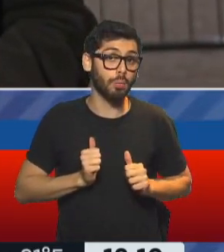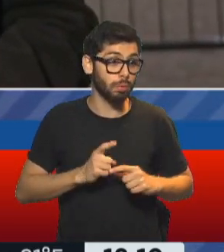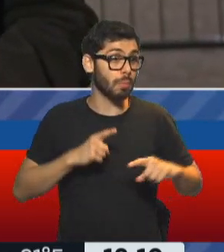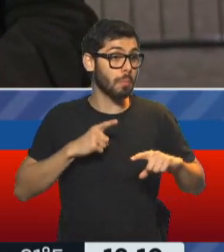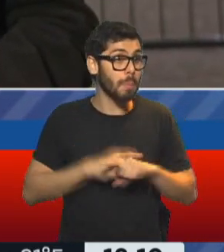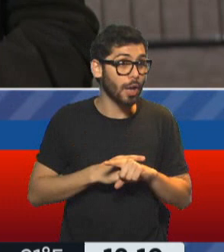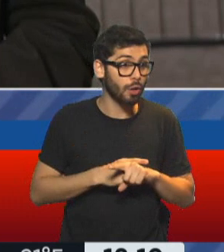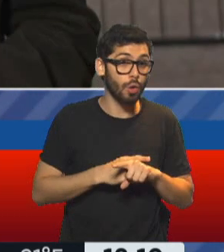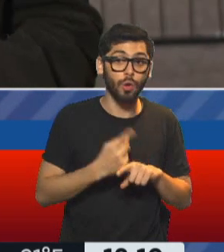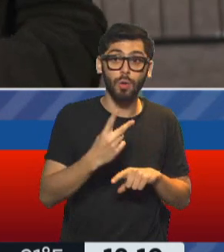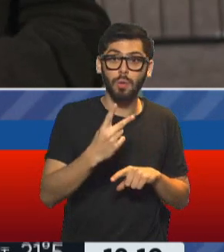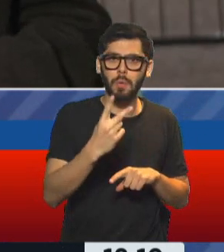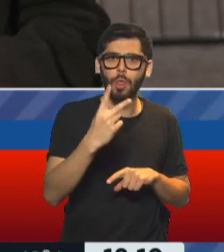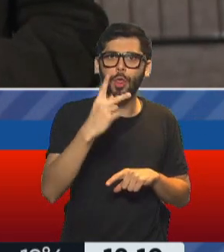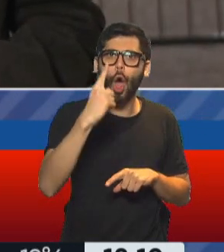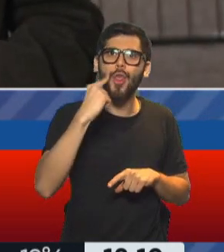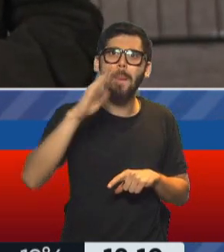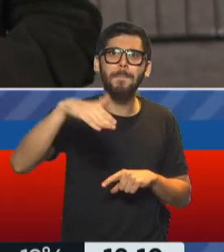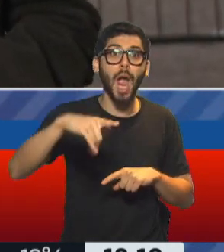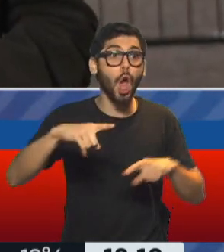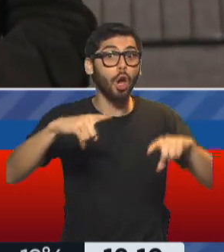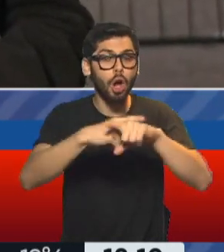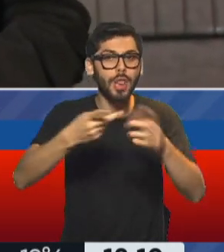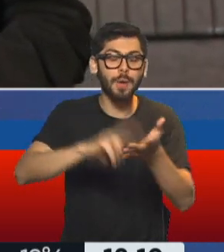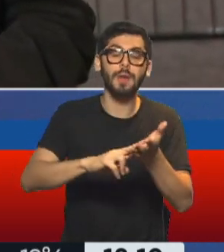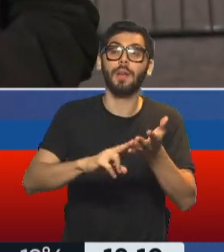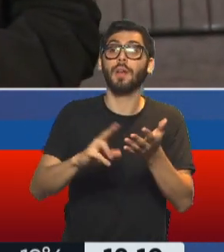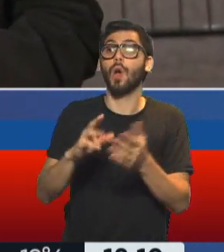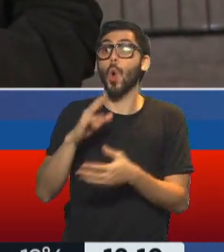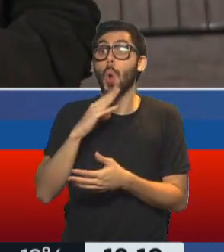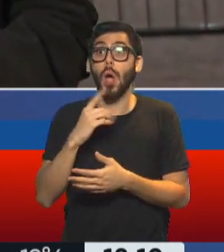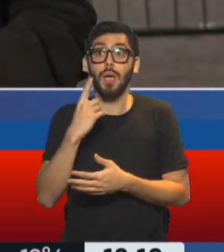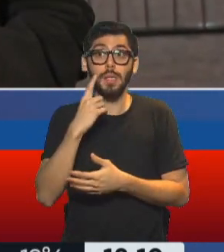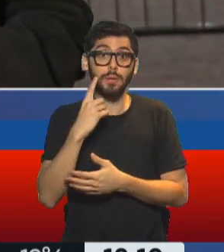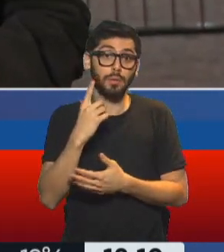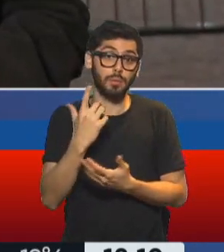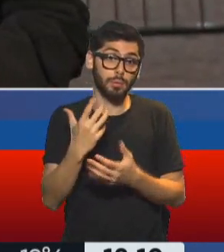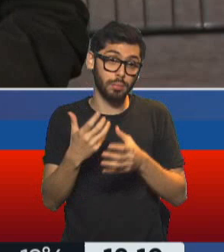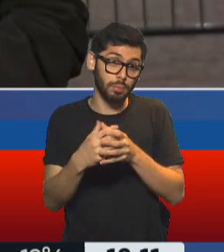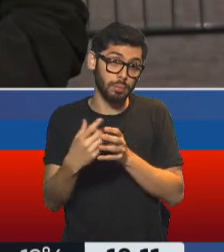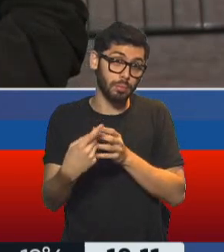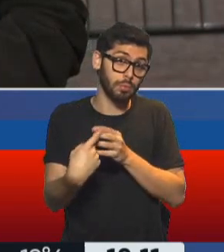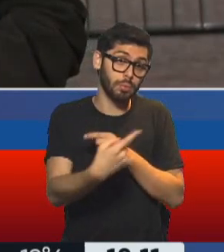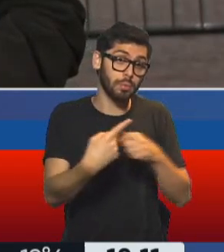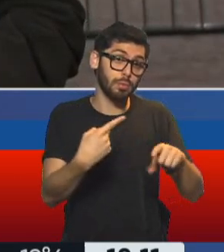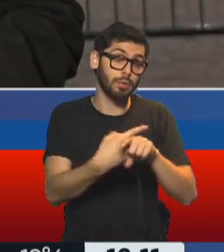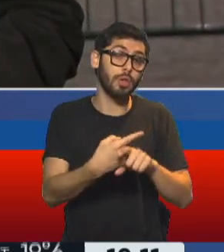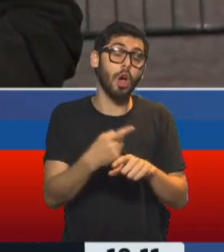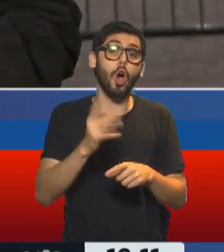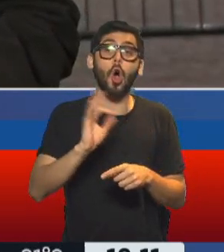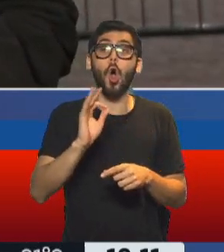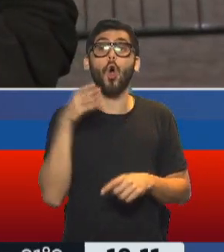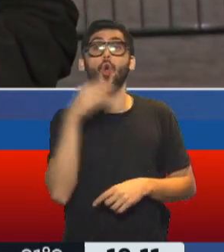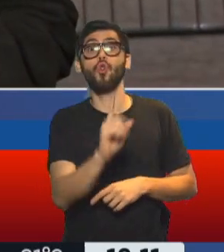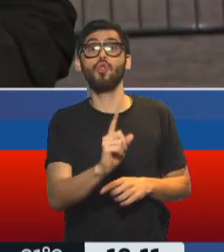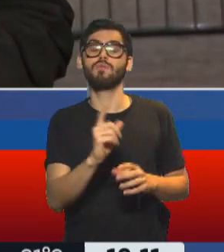Esto habla a las claras de que Boca o creía que le iban a permitir el corredor sanitario o ya planeaba no presentarse a jugar.